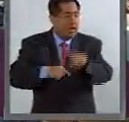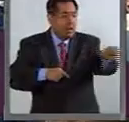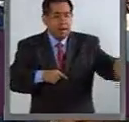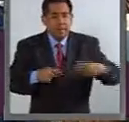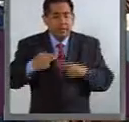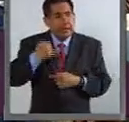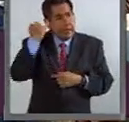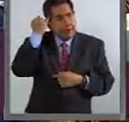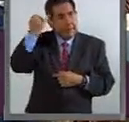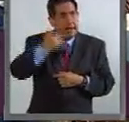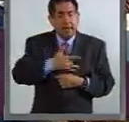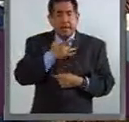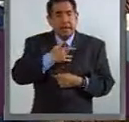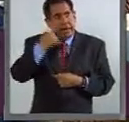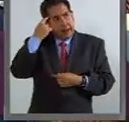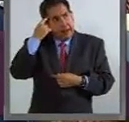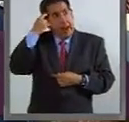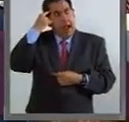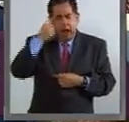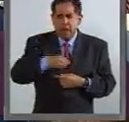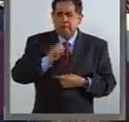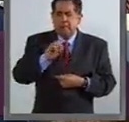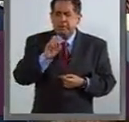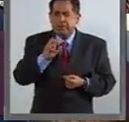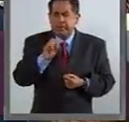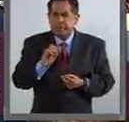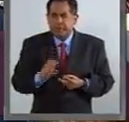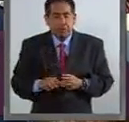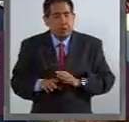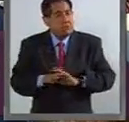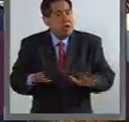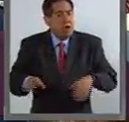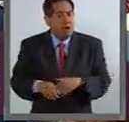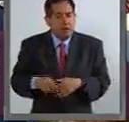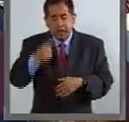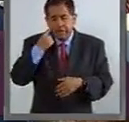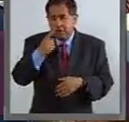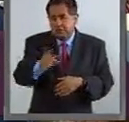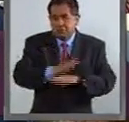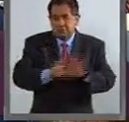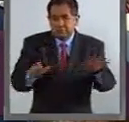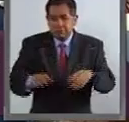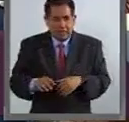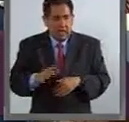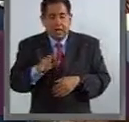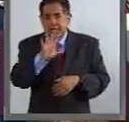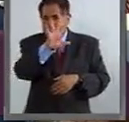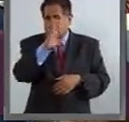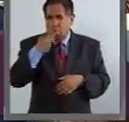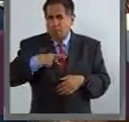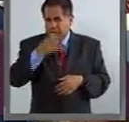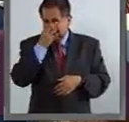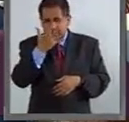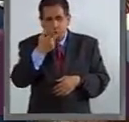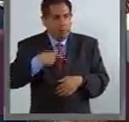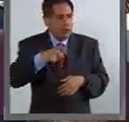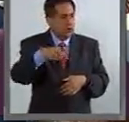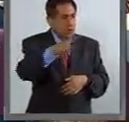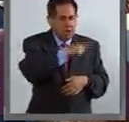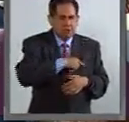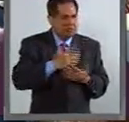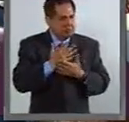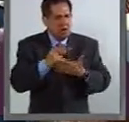¿Qué es lo bonito, digamos, de este comité de peticiones? Es que basta con que 5 ciudadanos firmen